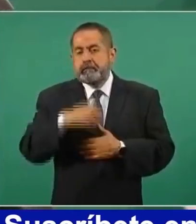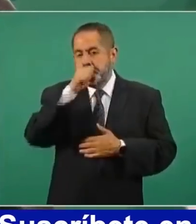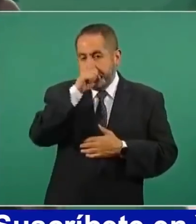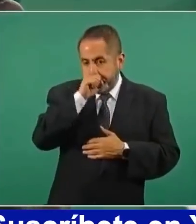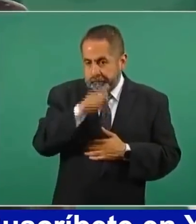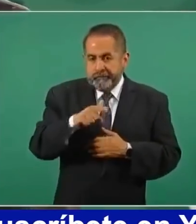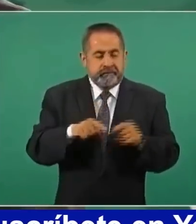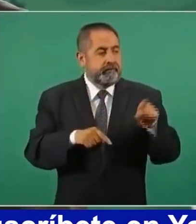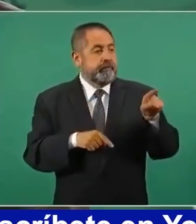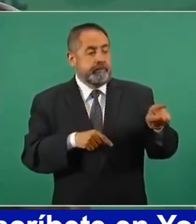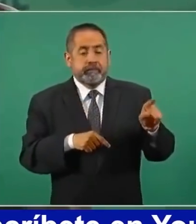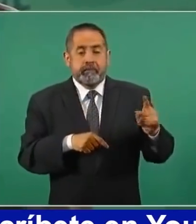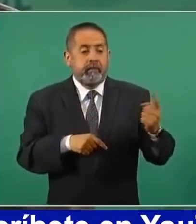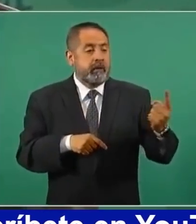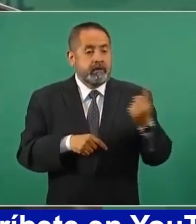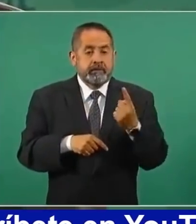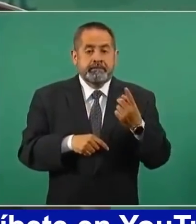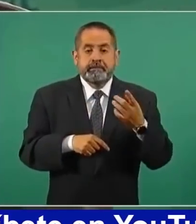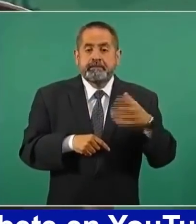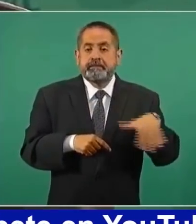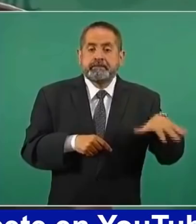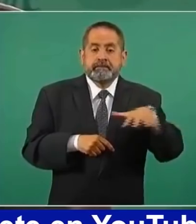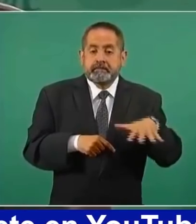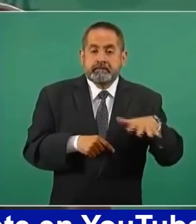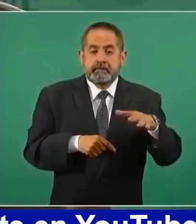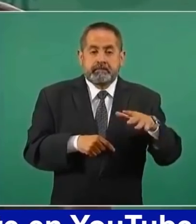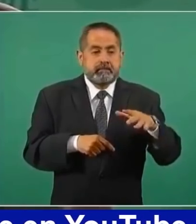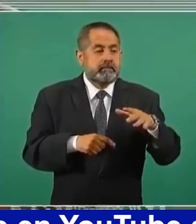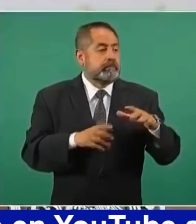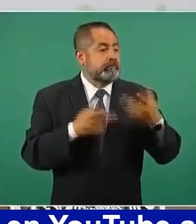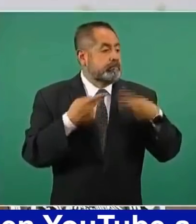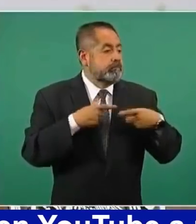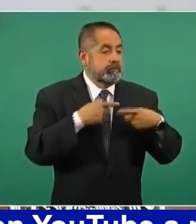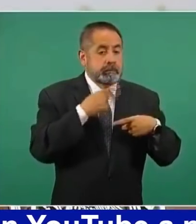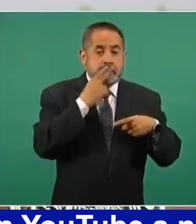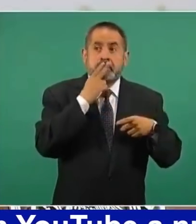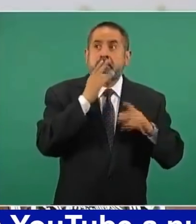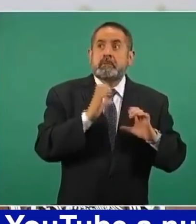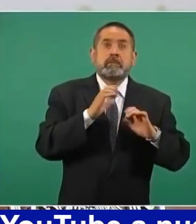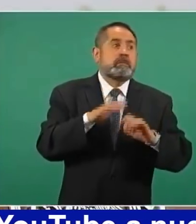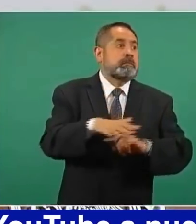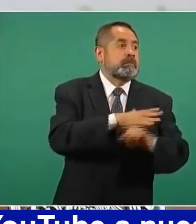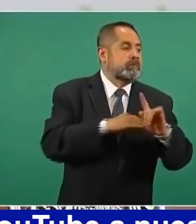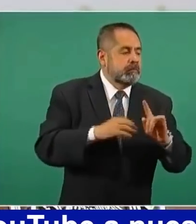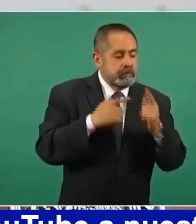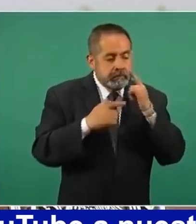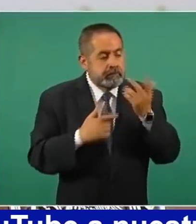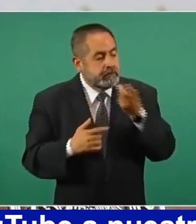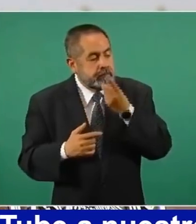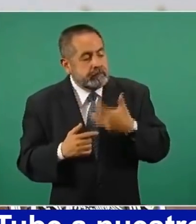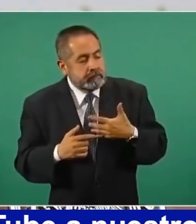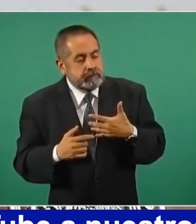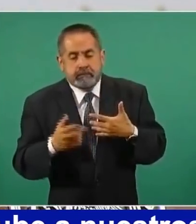escuchando también a los ambientalistas y escuchando